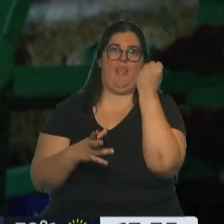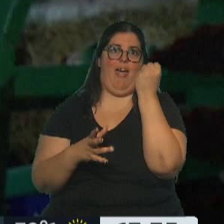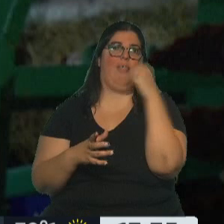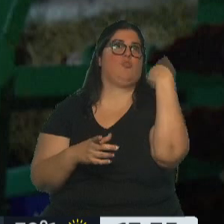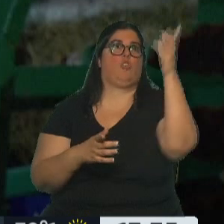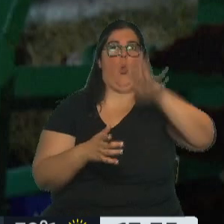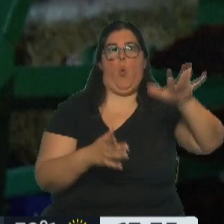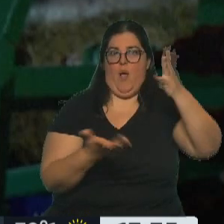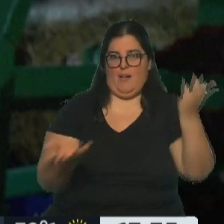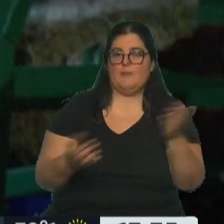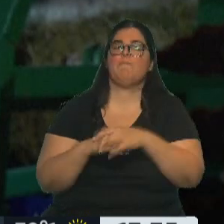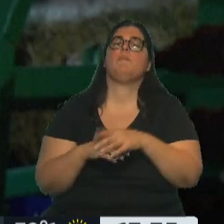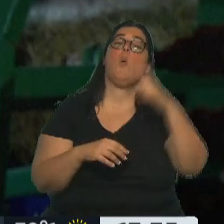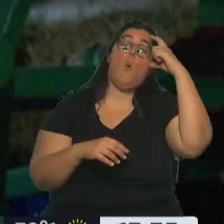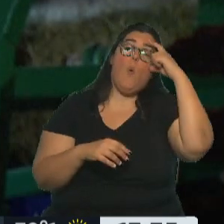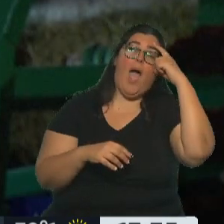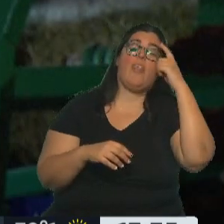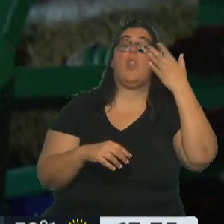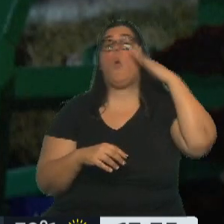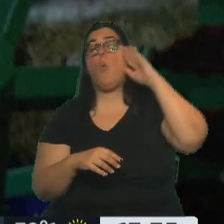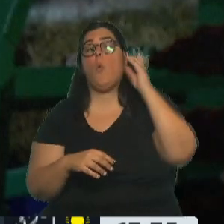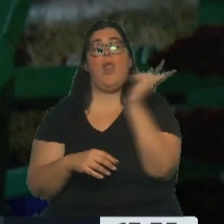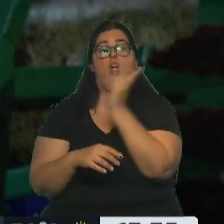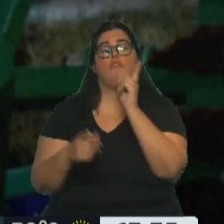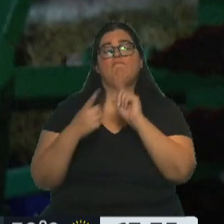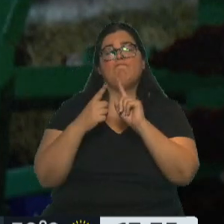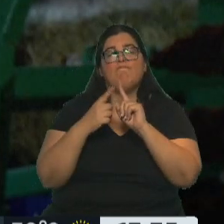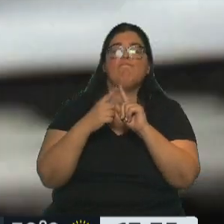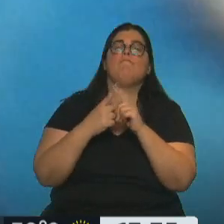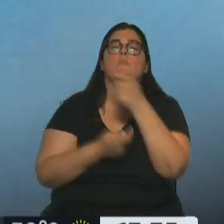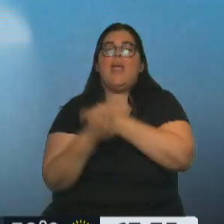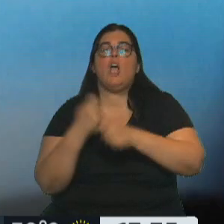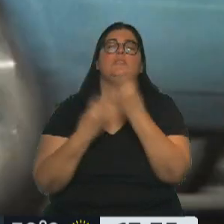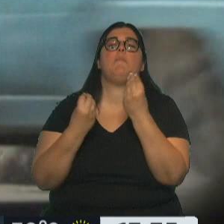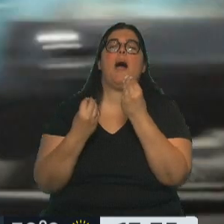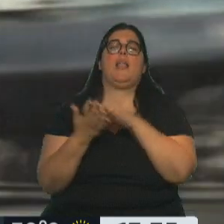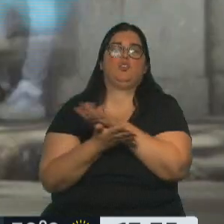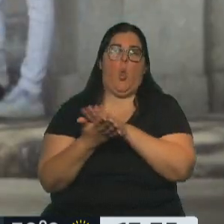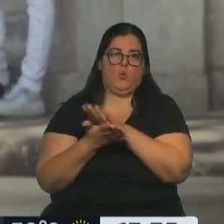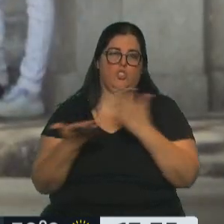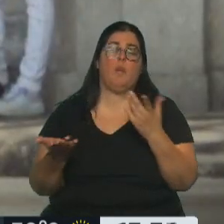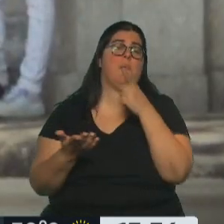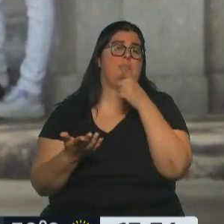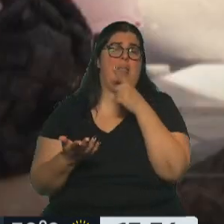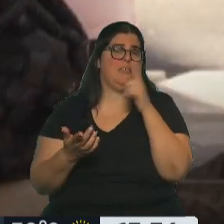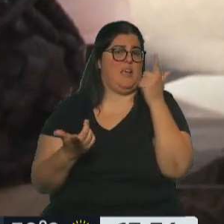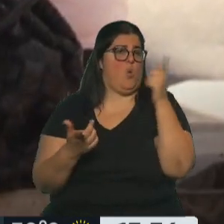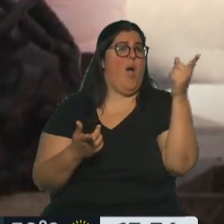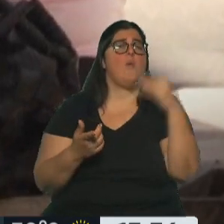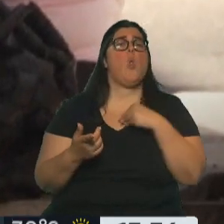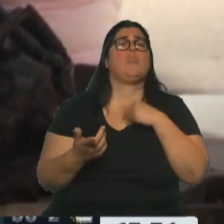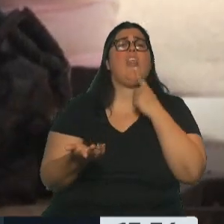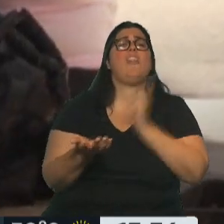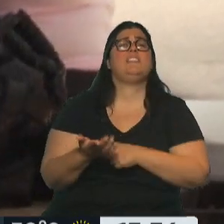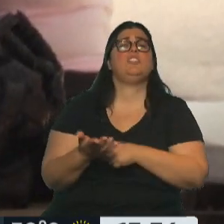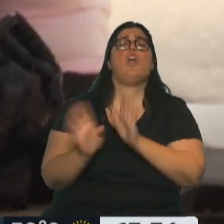el gobierno de Joe Biden negocia con Cuba para buscar una solución, aunque no parece tener la voluntad política de responder al reclamo de La Habana de